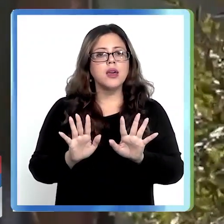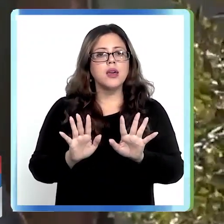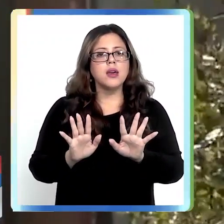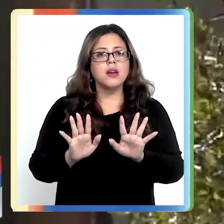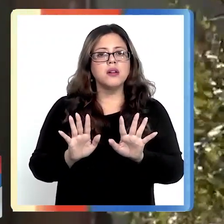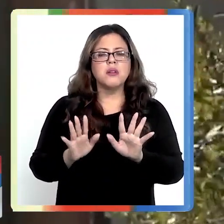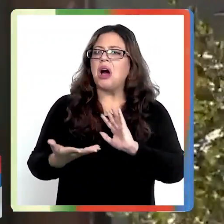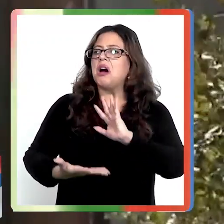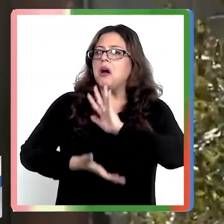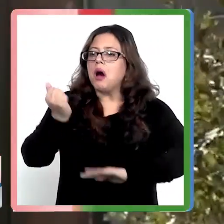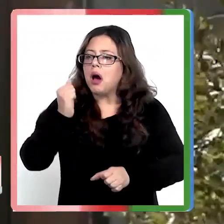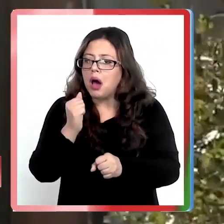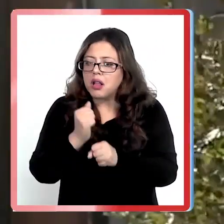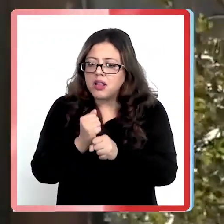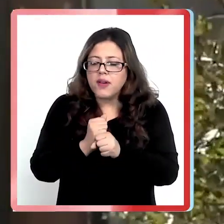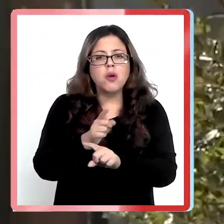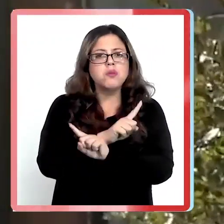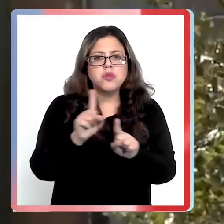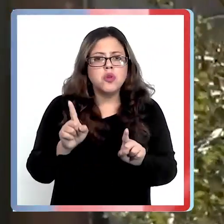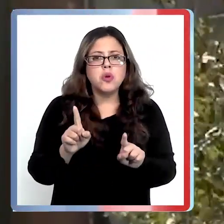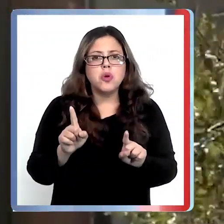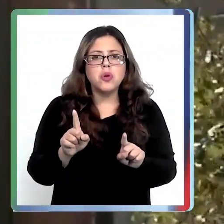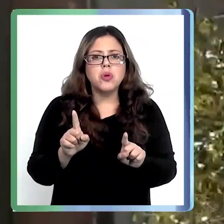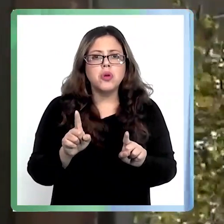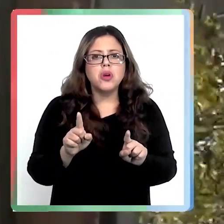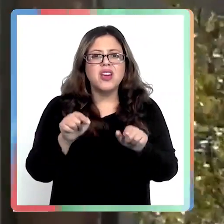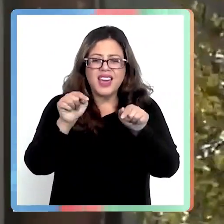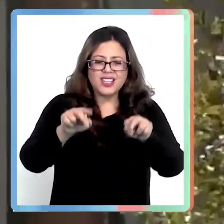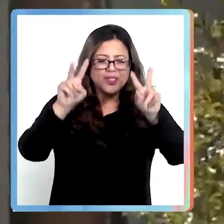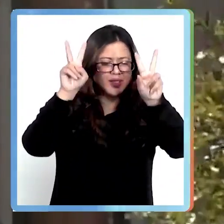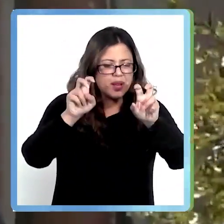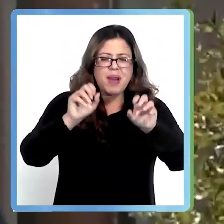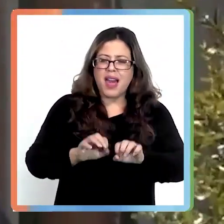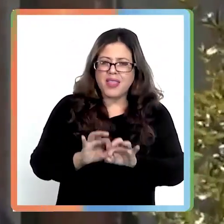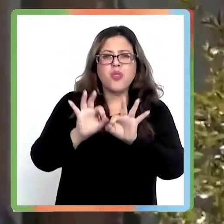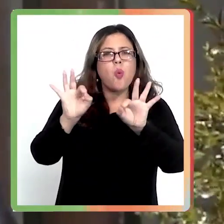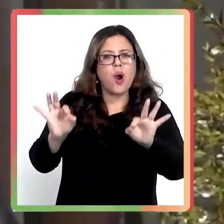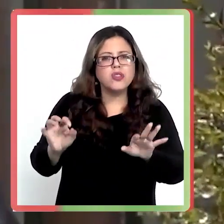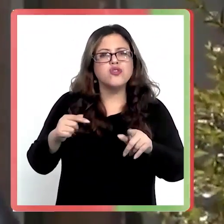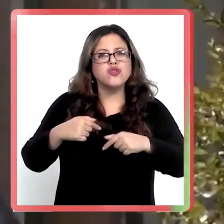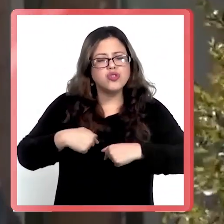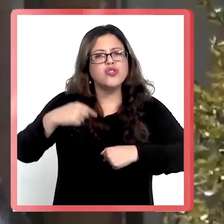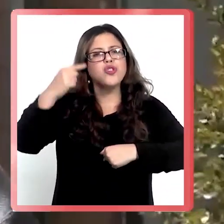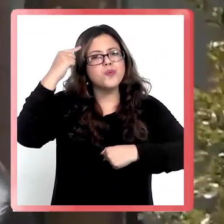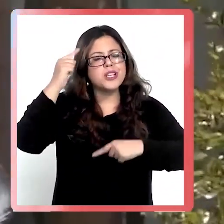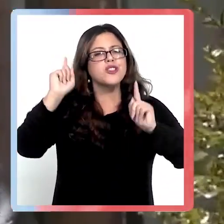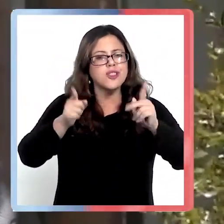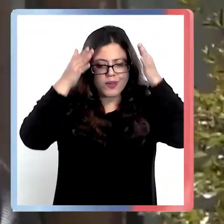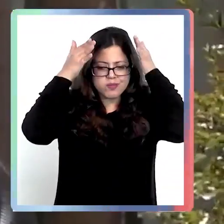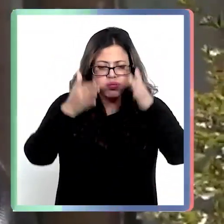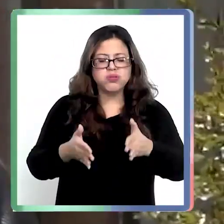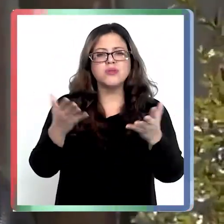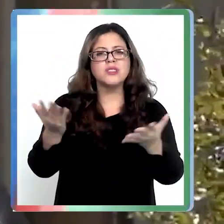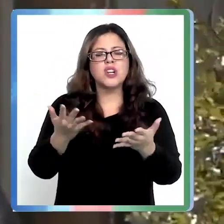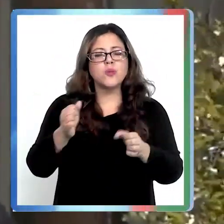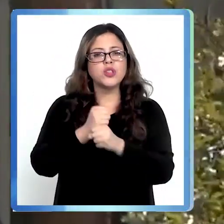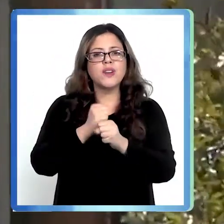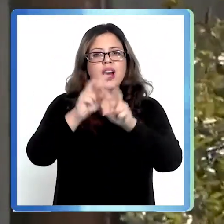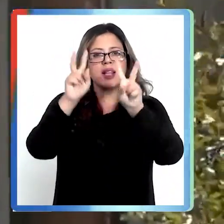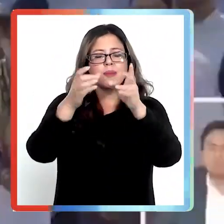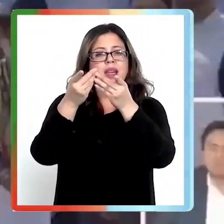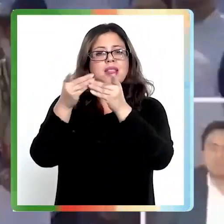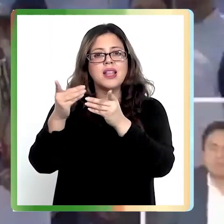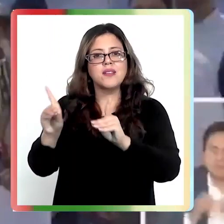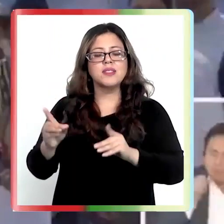nos vienen a quitar el trabajo, que vienen a enriquecer. Y entonces son los contextos educativos los que yo creo que deberían enfatizar este tema de cómo abordar